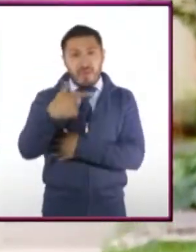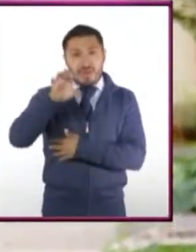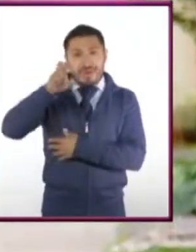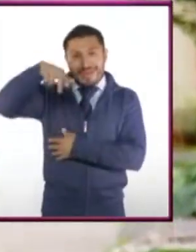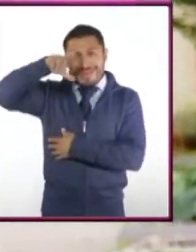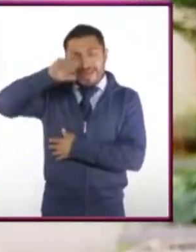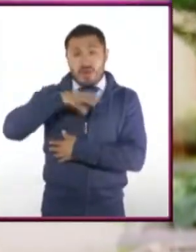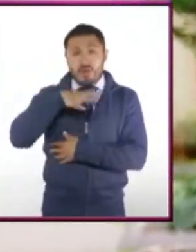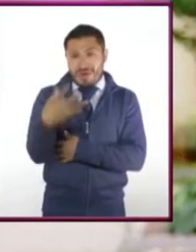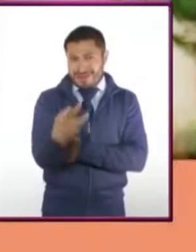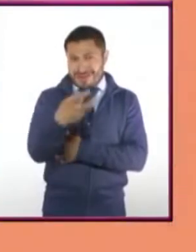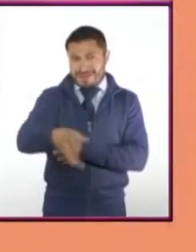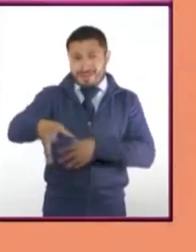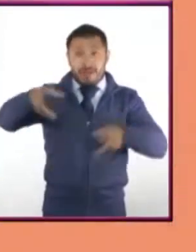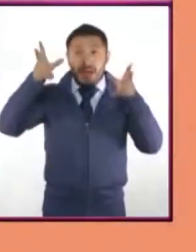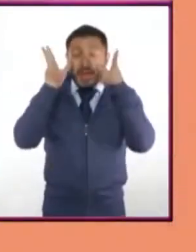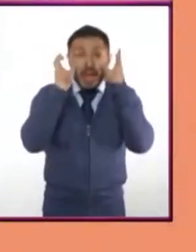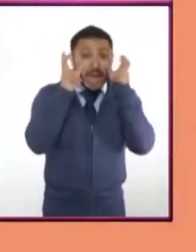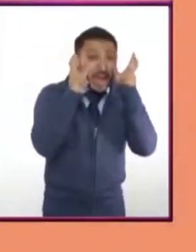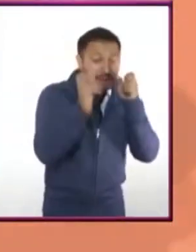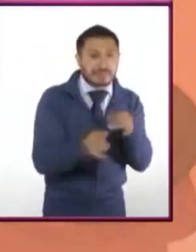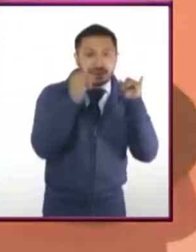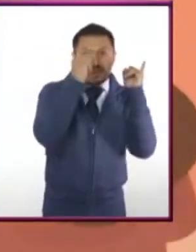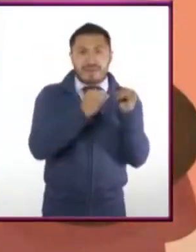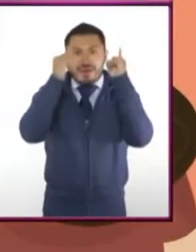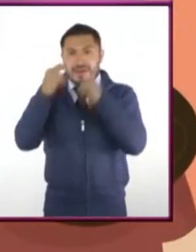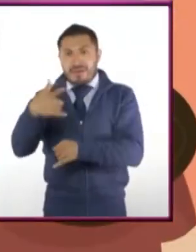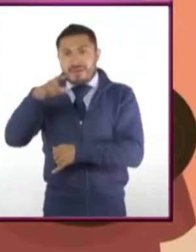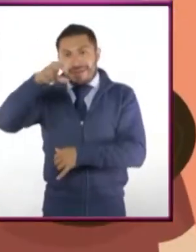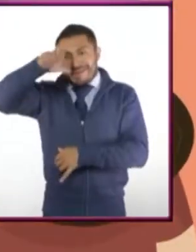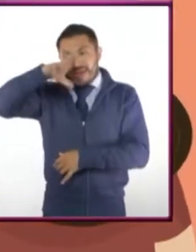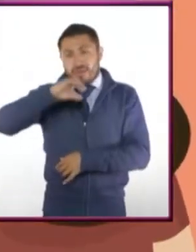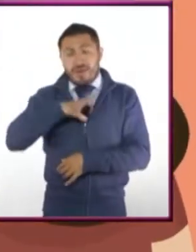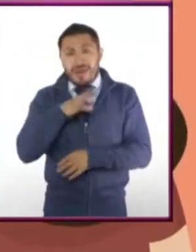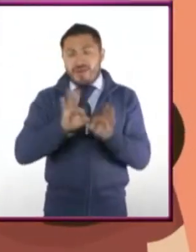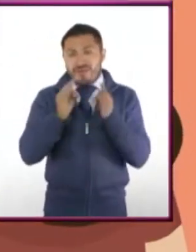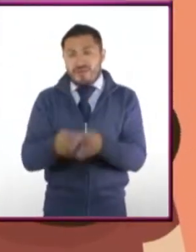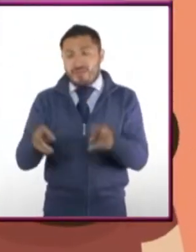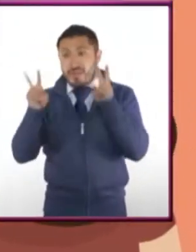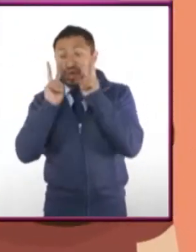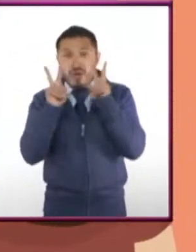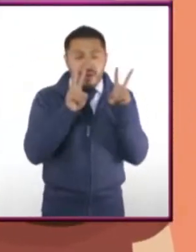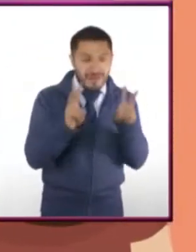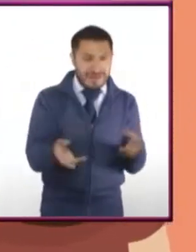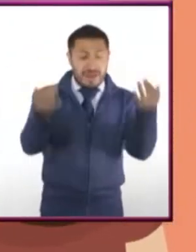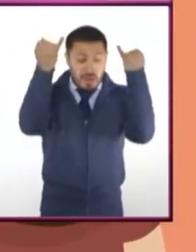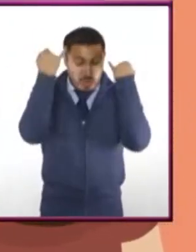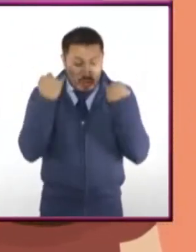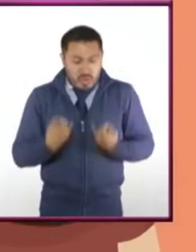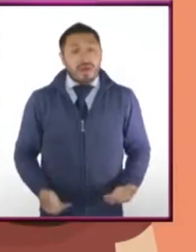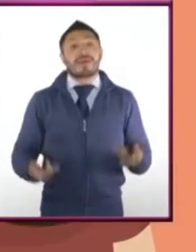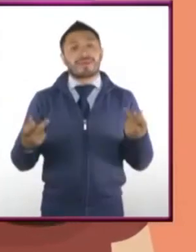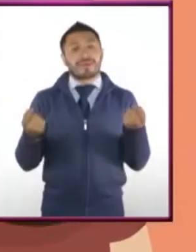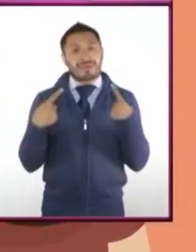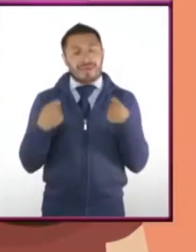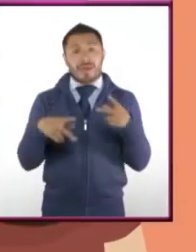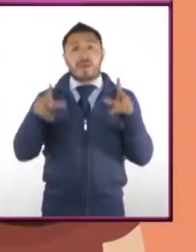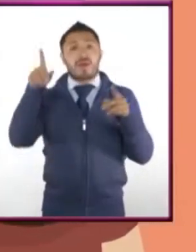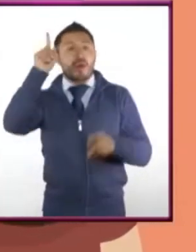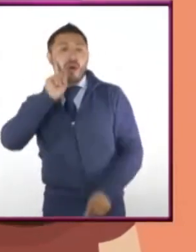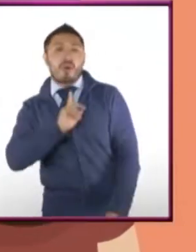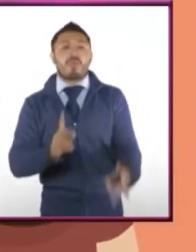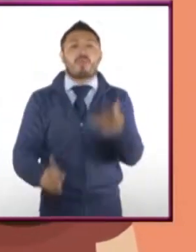el género es algo aprendido. La identidad de género es la percepción que tiene una persona con respecto a sí